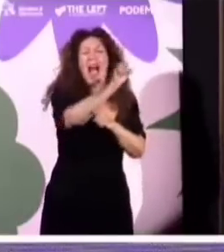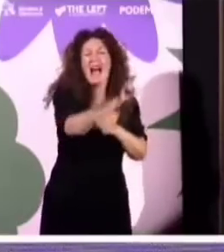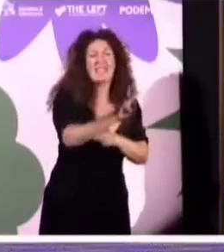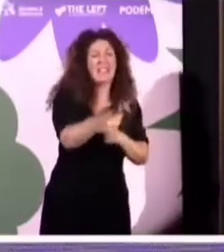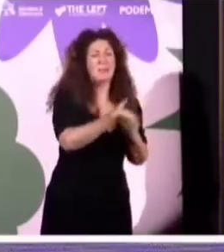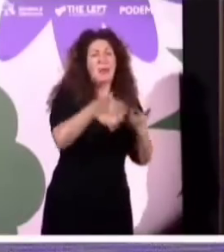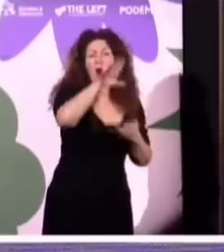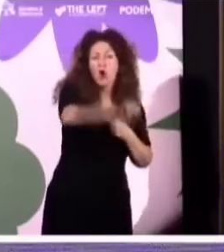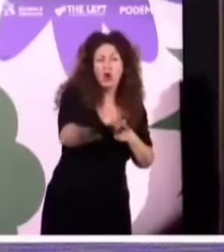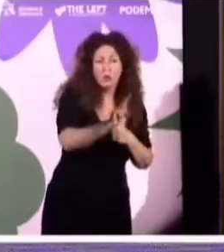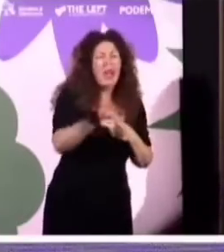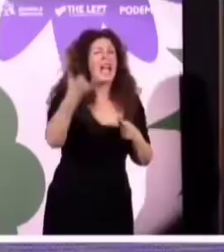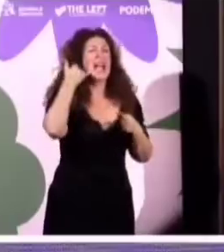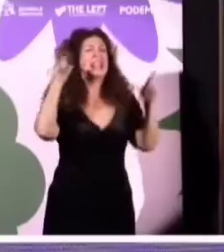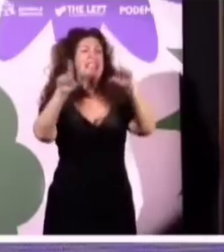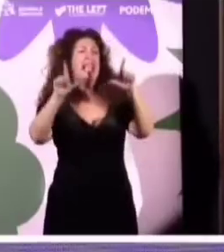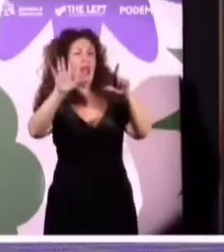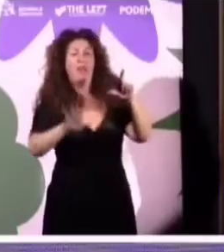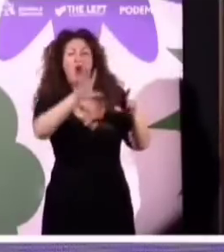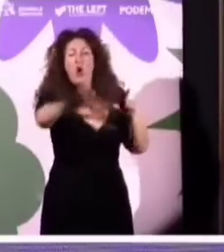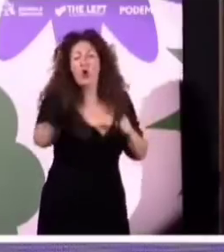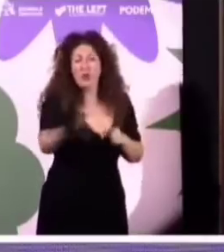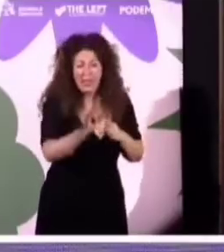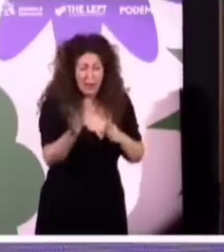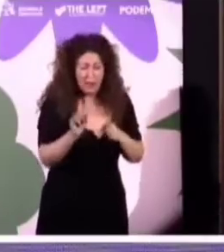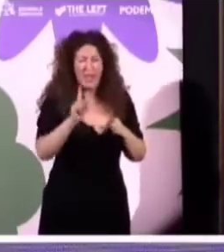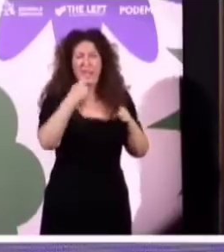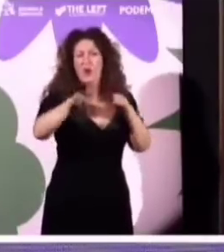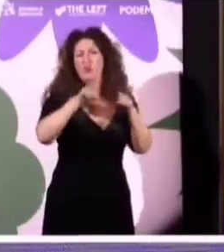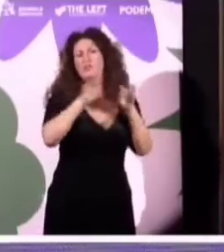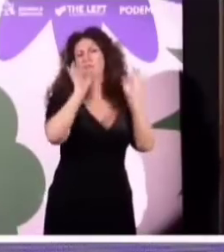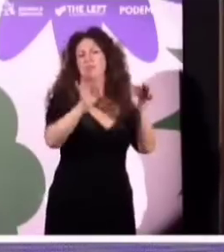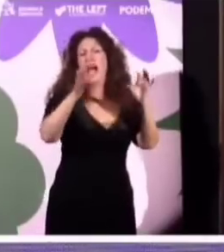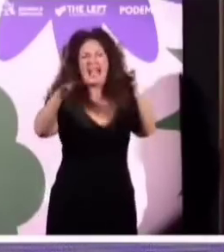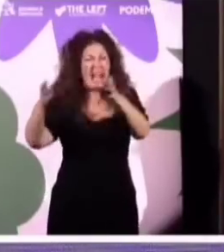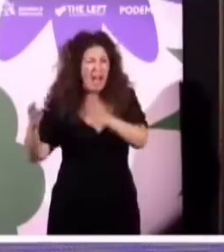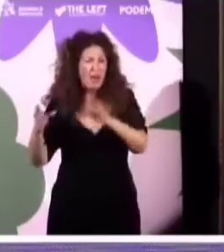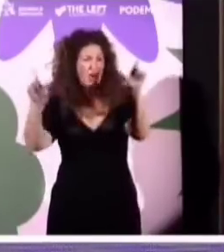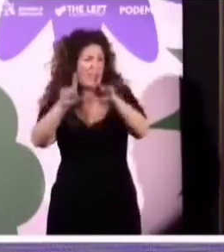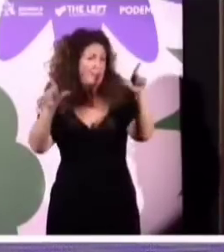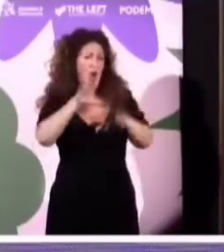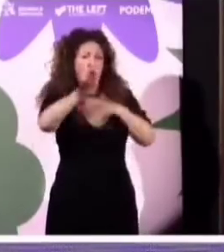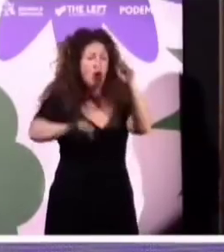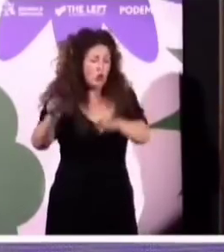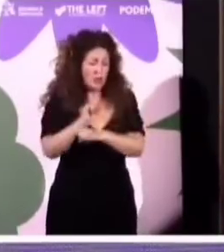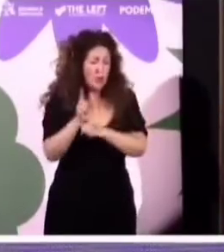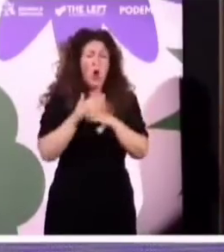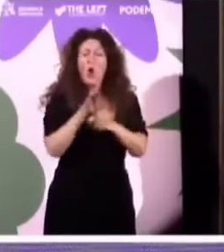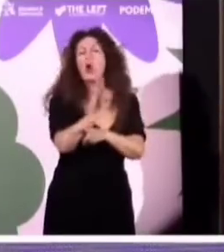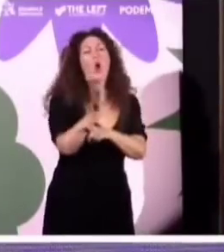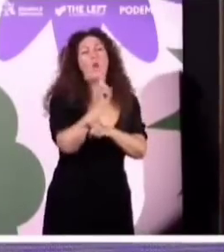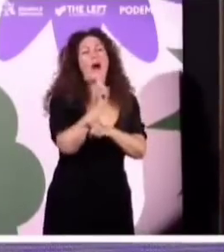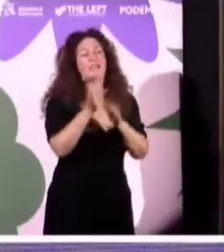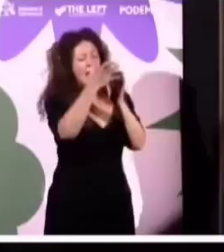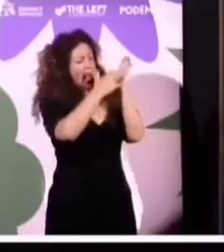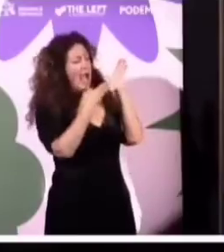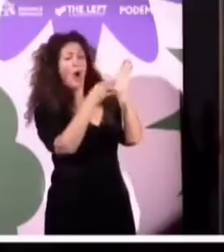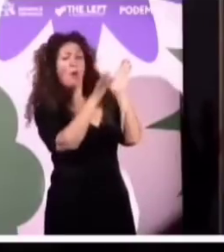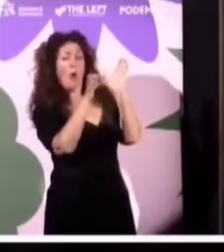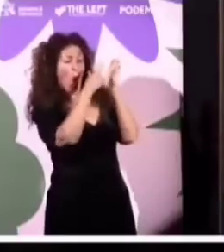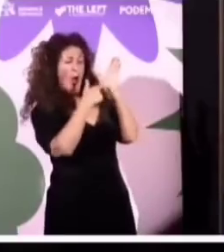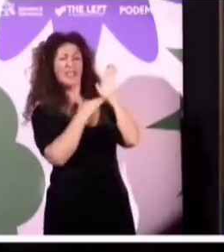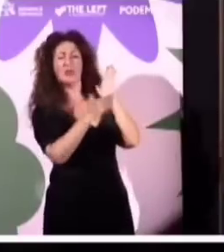comprarían Telecinco, no se comprarían las principales estaciones de radio y de televisión. No basta con tener el boletín oficial del